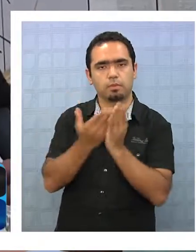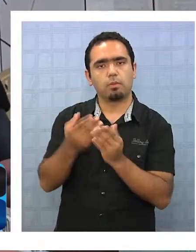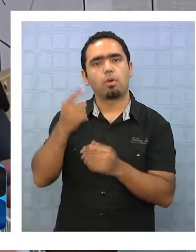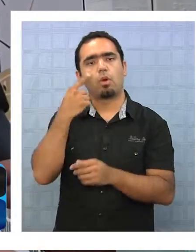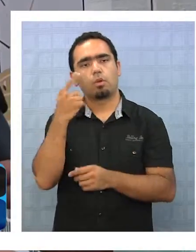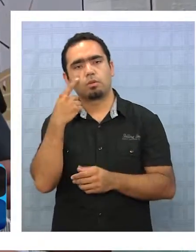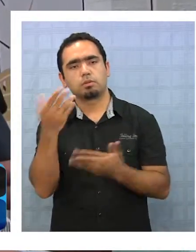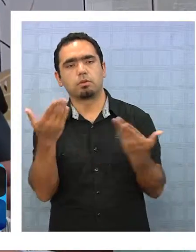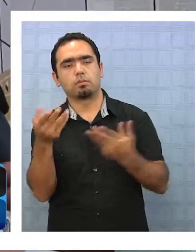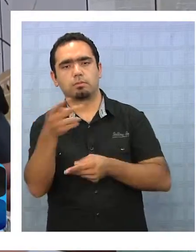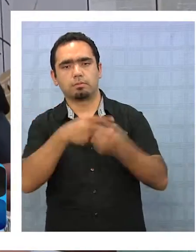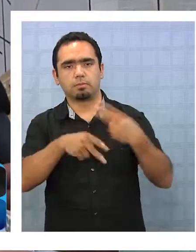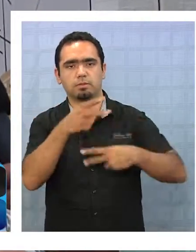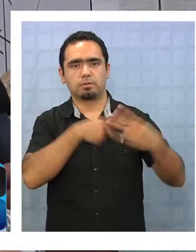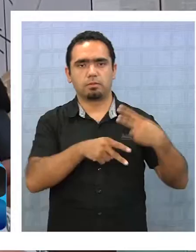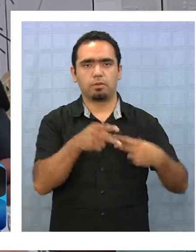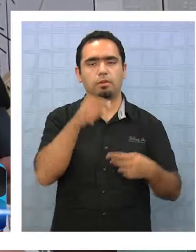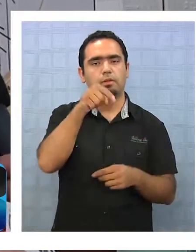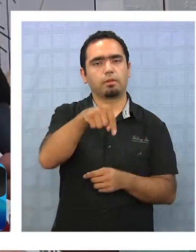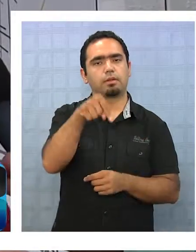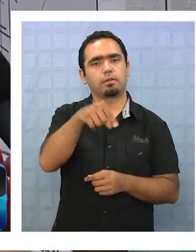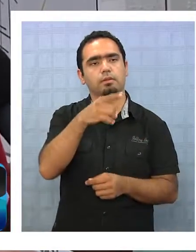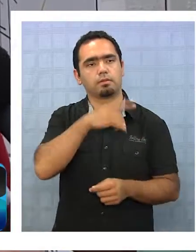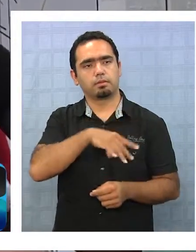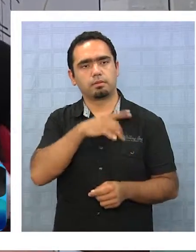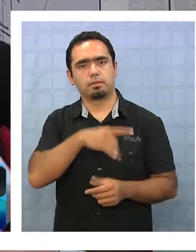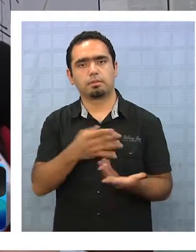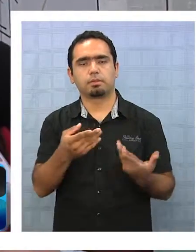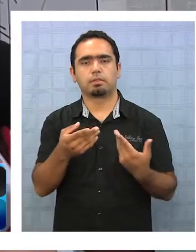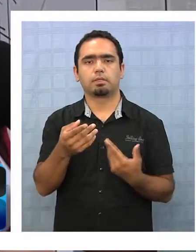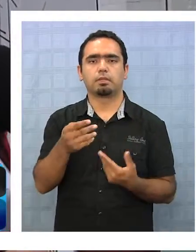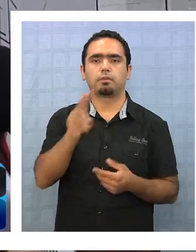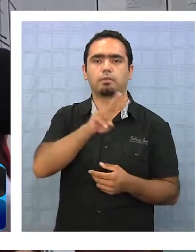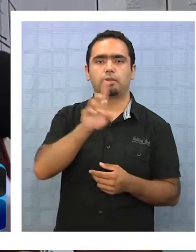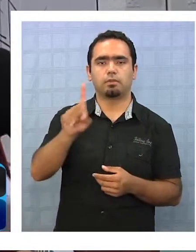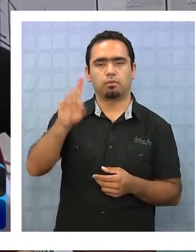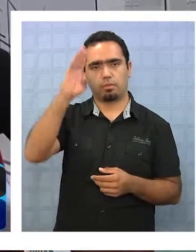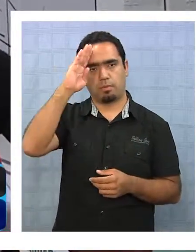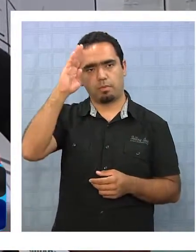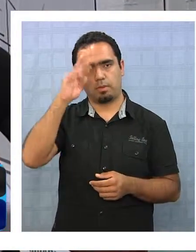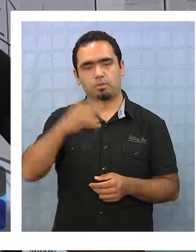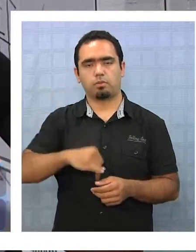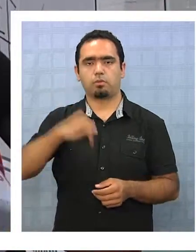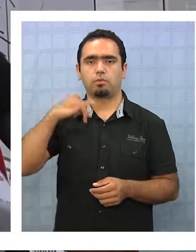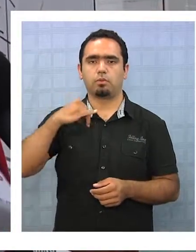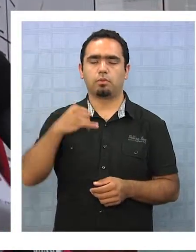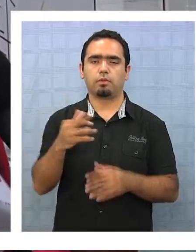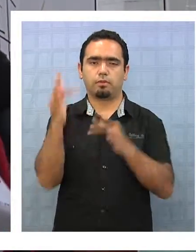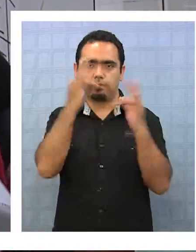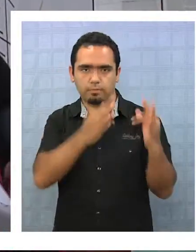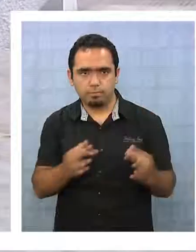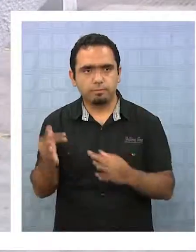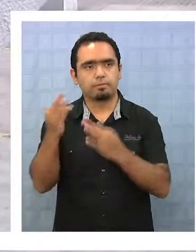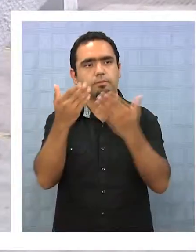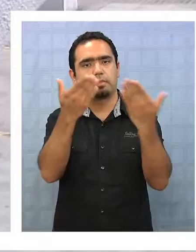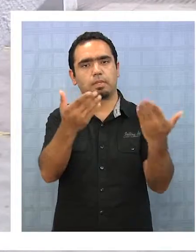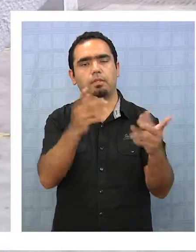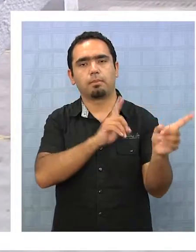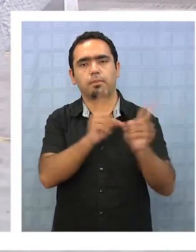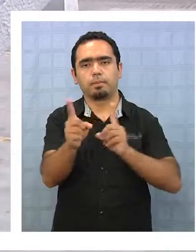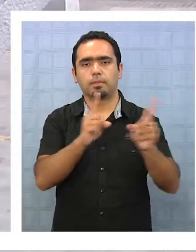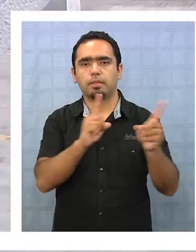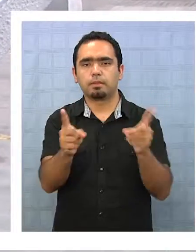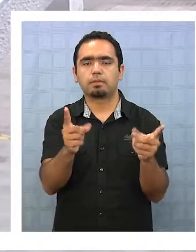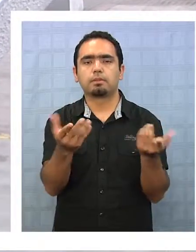situ cuál fue nuestra historia en relación al 21 de mayo. Así que muy orgulloso, felicitaciones nuevamente a toda la